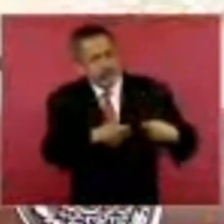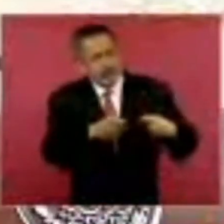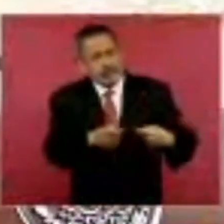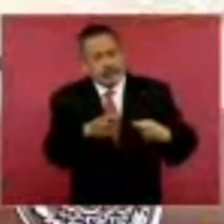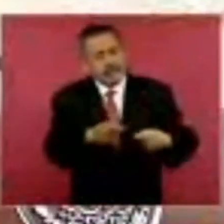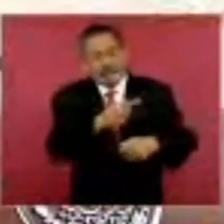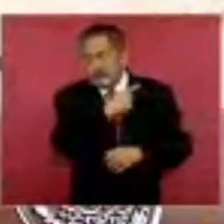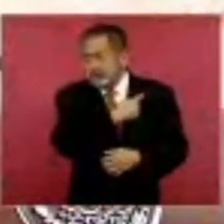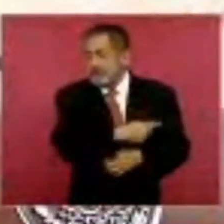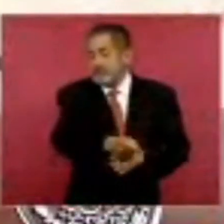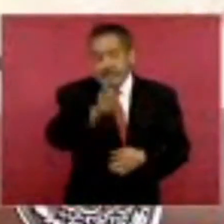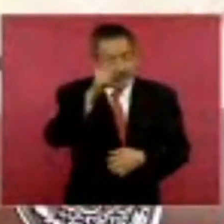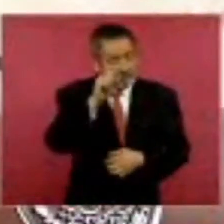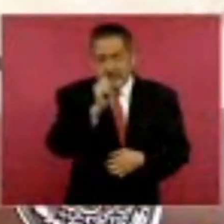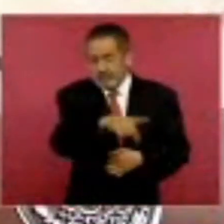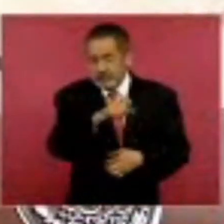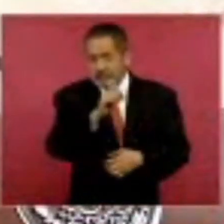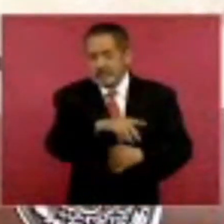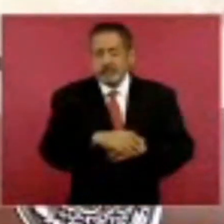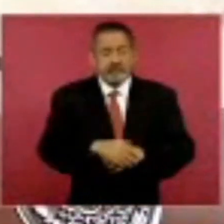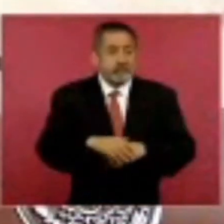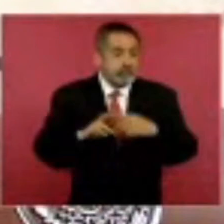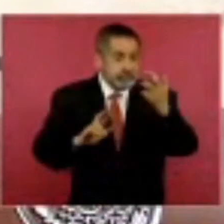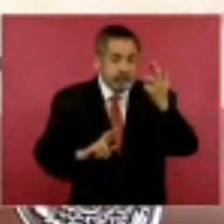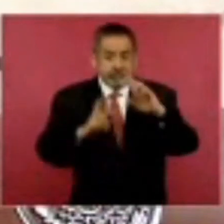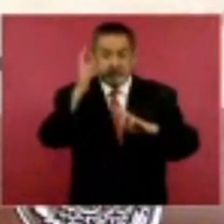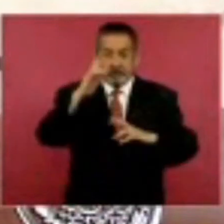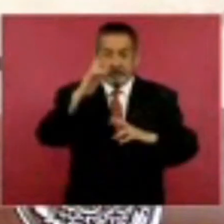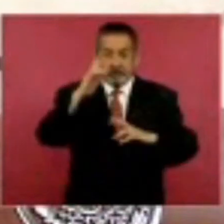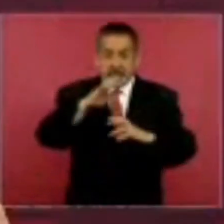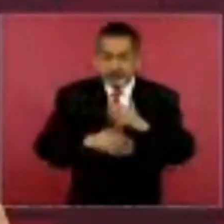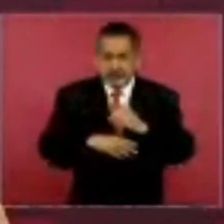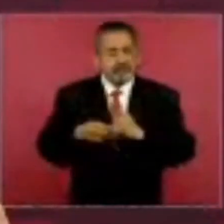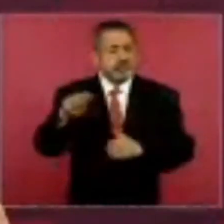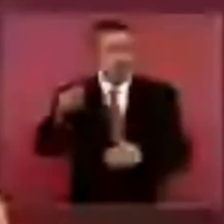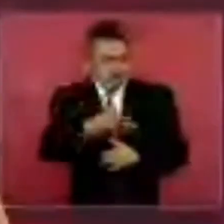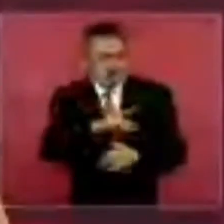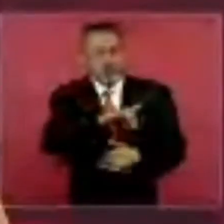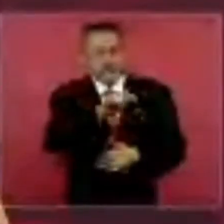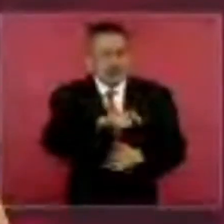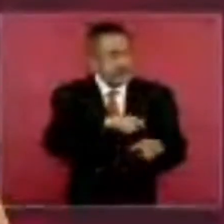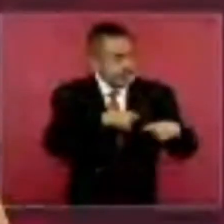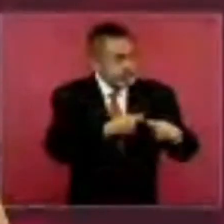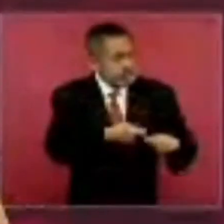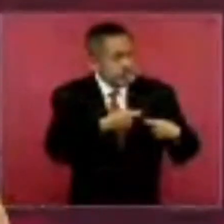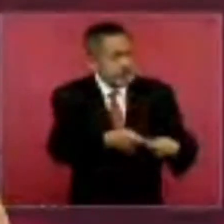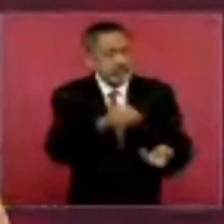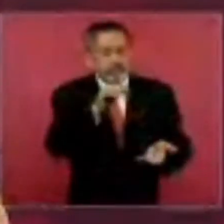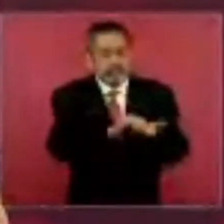resistió la Revolución Mexicana. Y